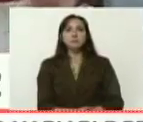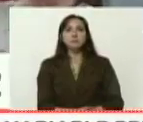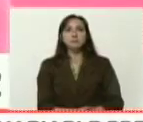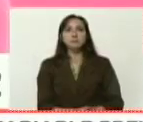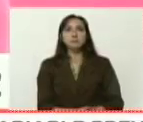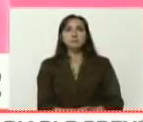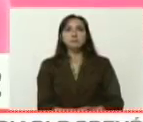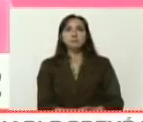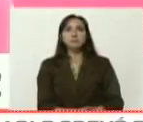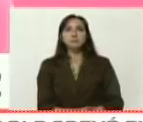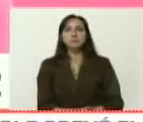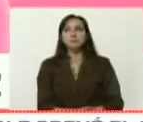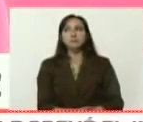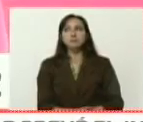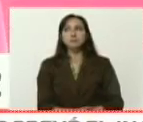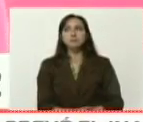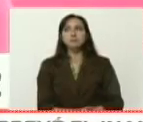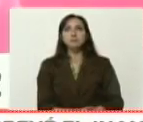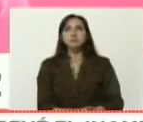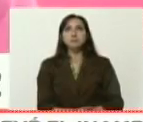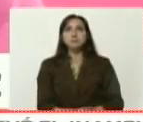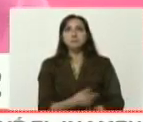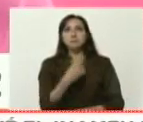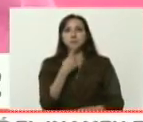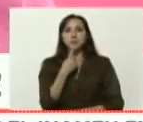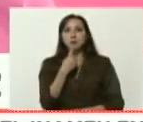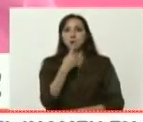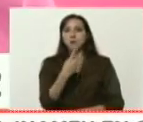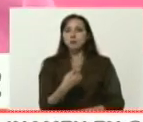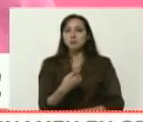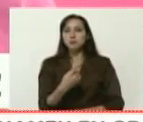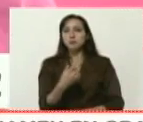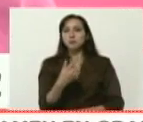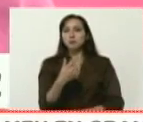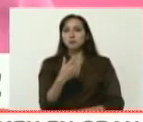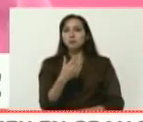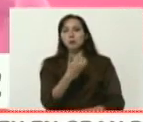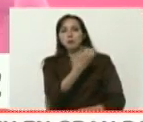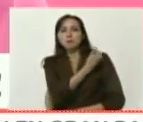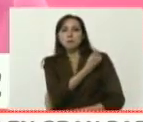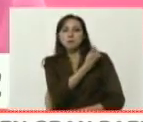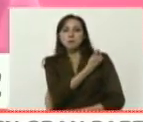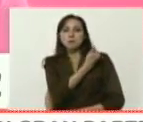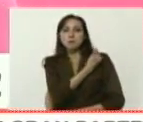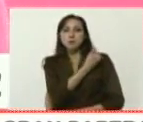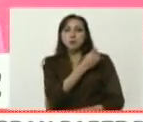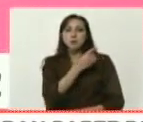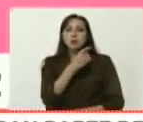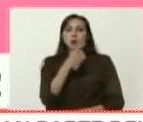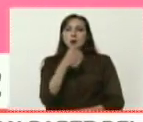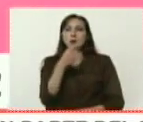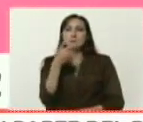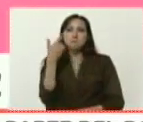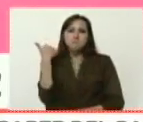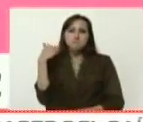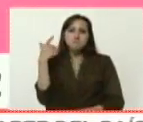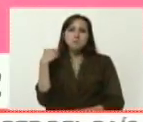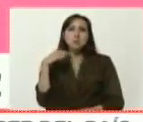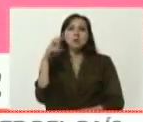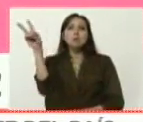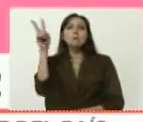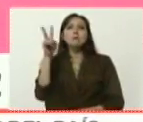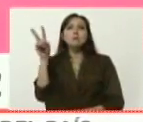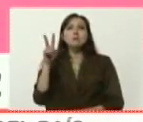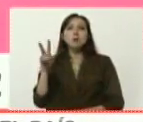Han dicho tanto el viejo como nuestro mayor general que en estos días Venezuela ha